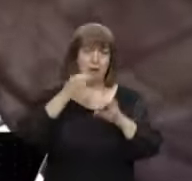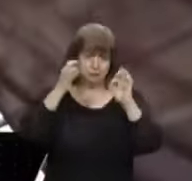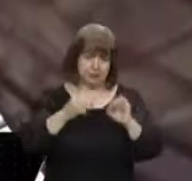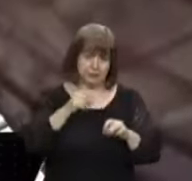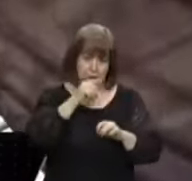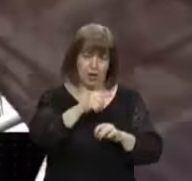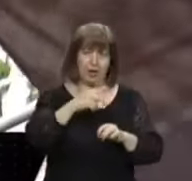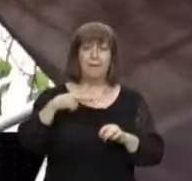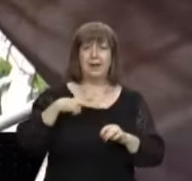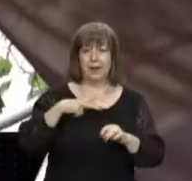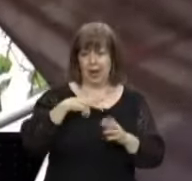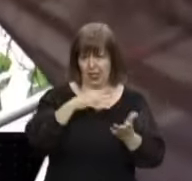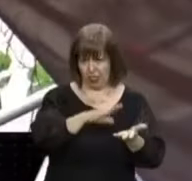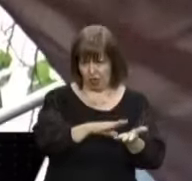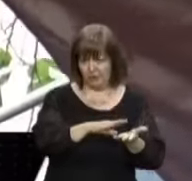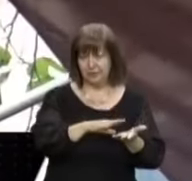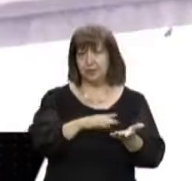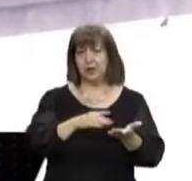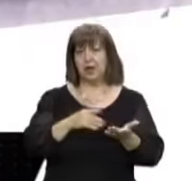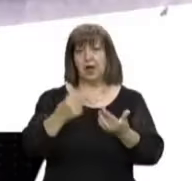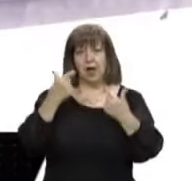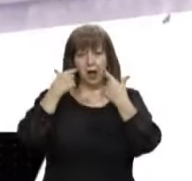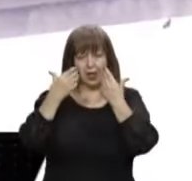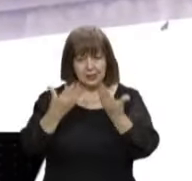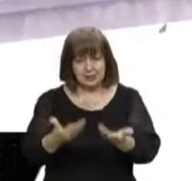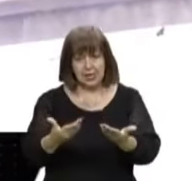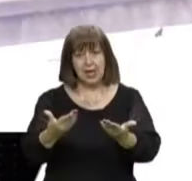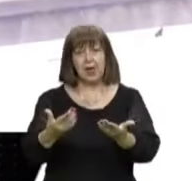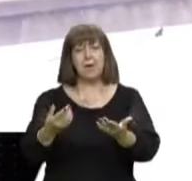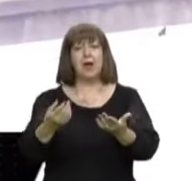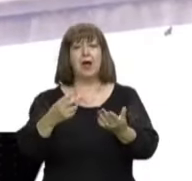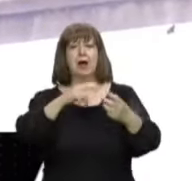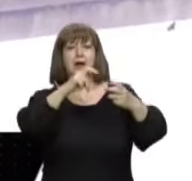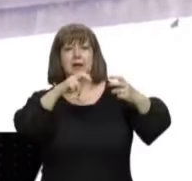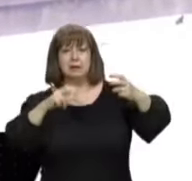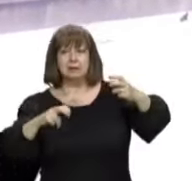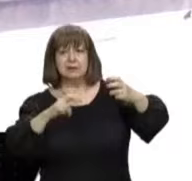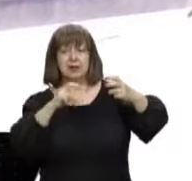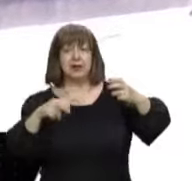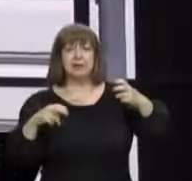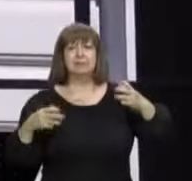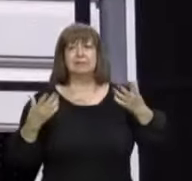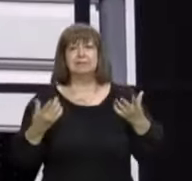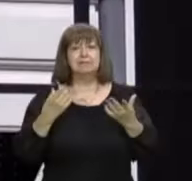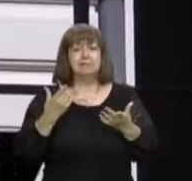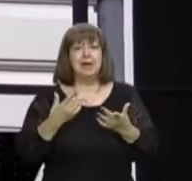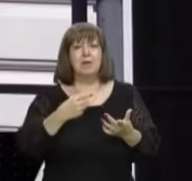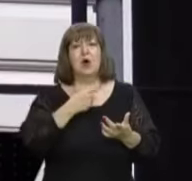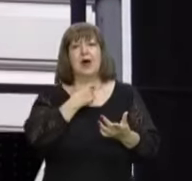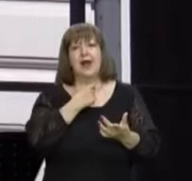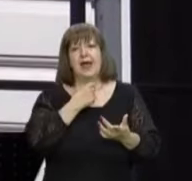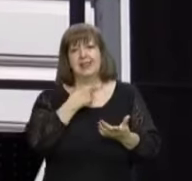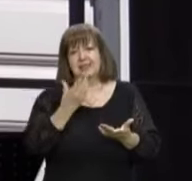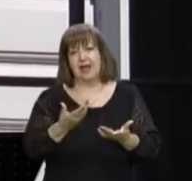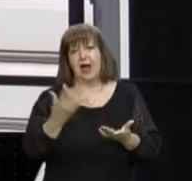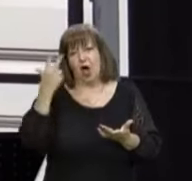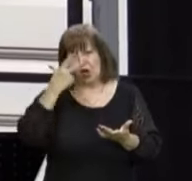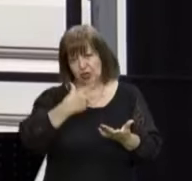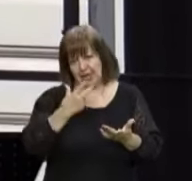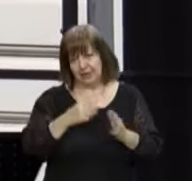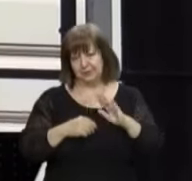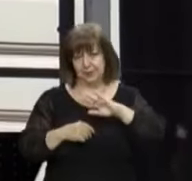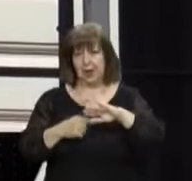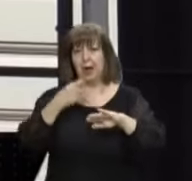Hotel Hyatt. Ahora te pregunto. El que recibe a las reinas y las ayuda a bajarse de la escalera, generalmente es el mismo gerente del hotel. Si